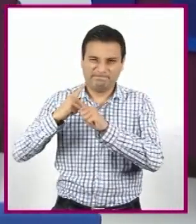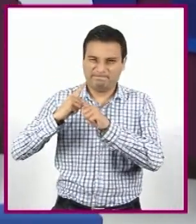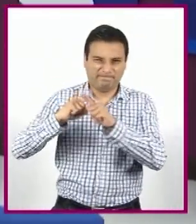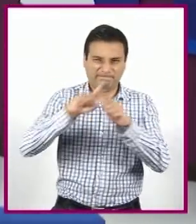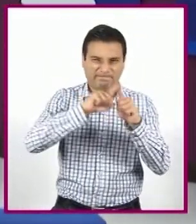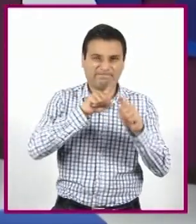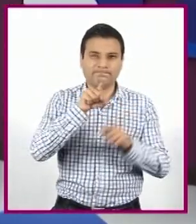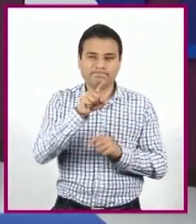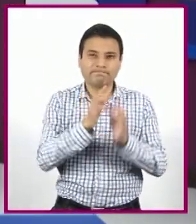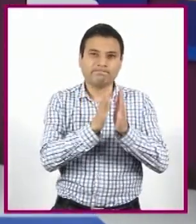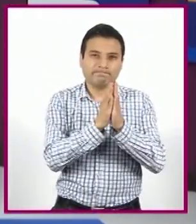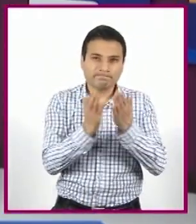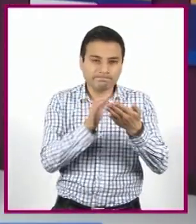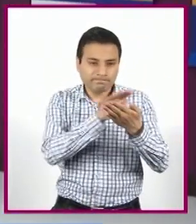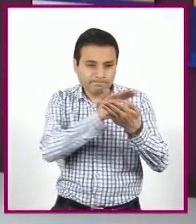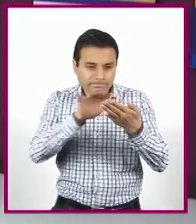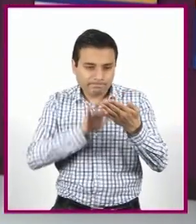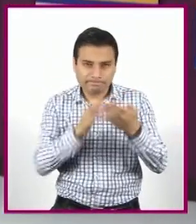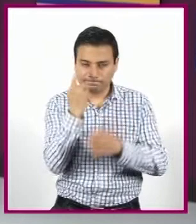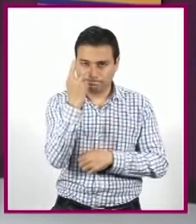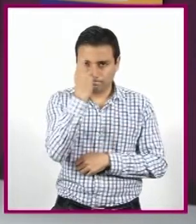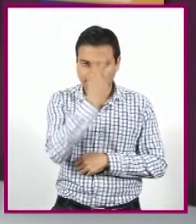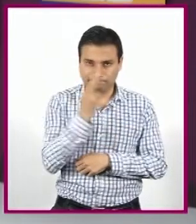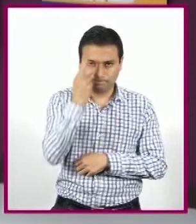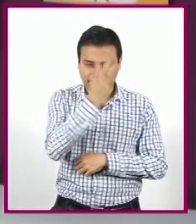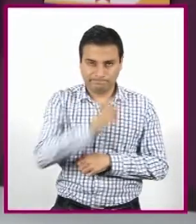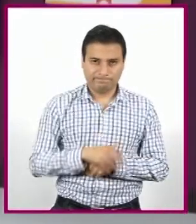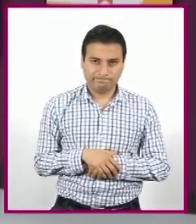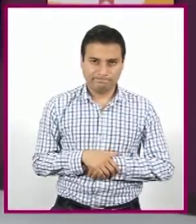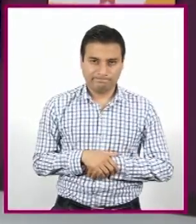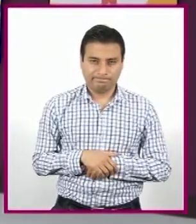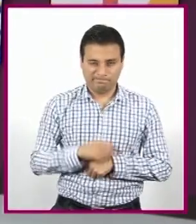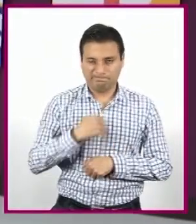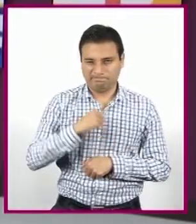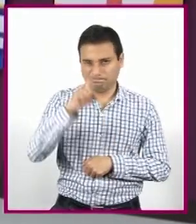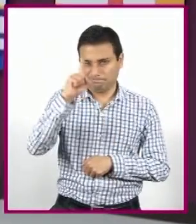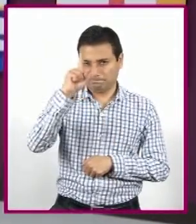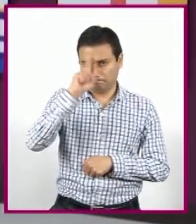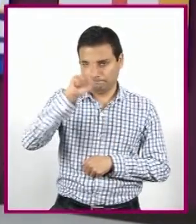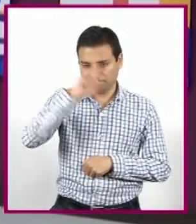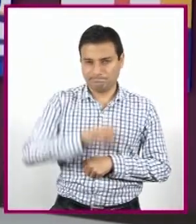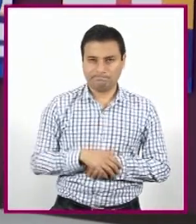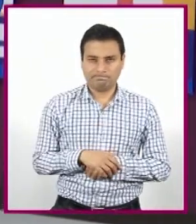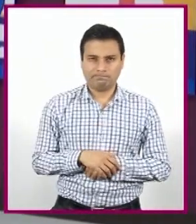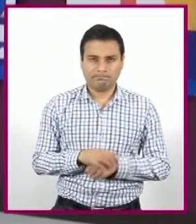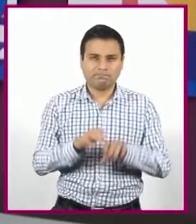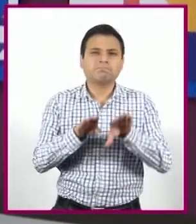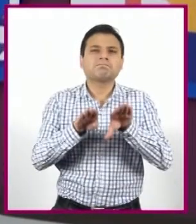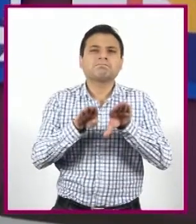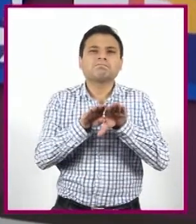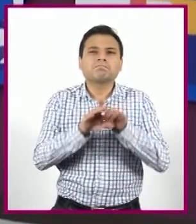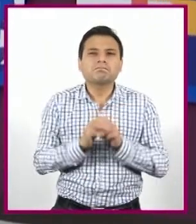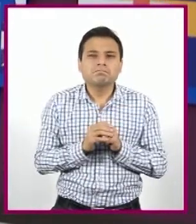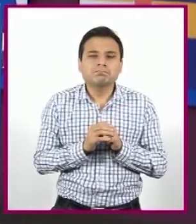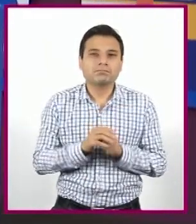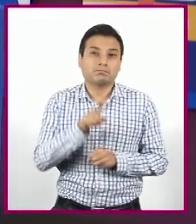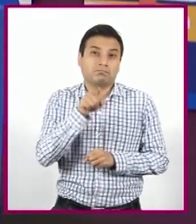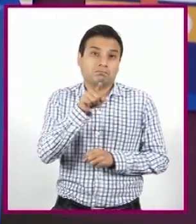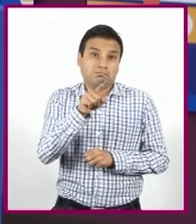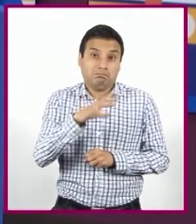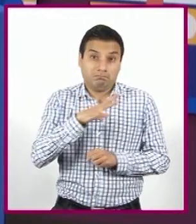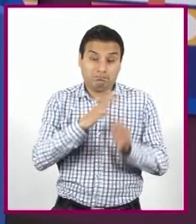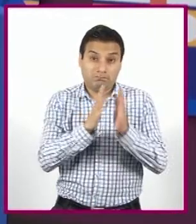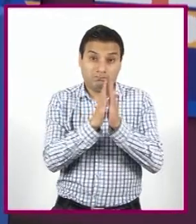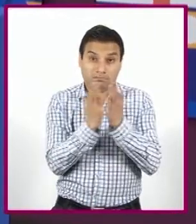narrativos para reforzar lo que veamos durante la sesión. Pueden hacerlo consultando libros impresos si tienen a la